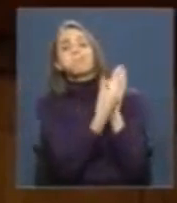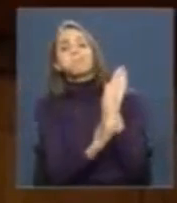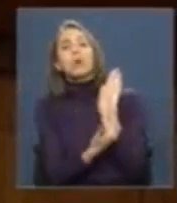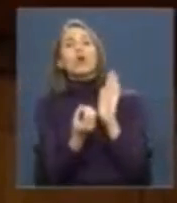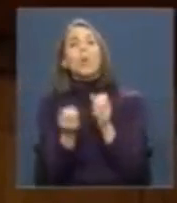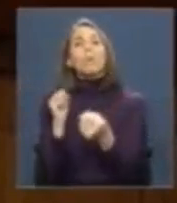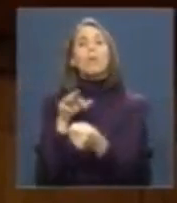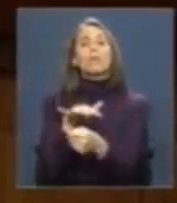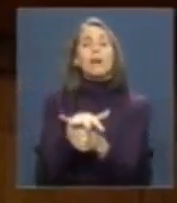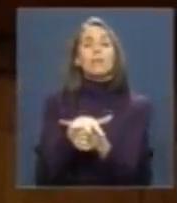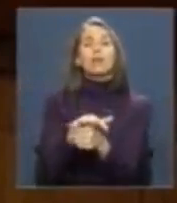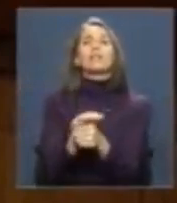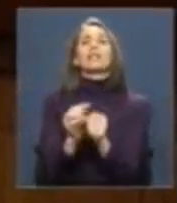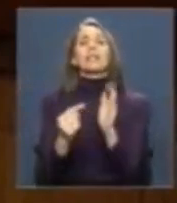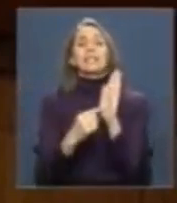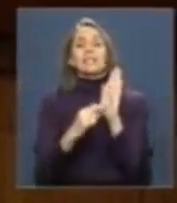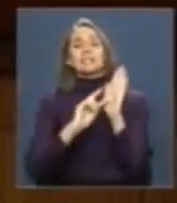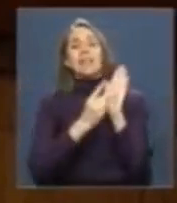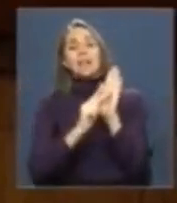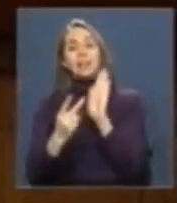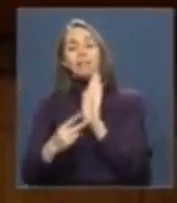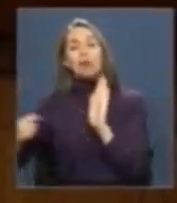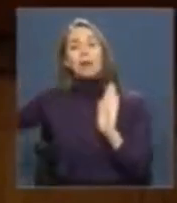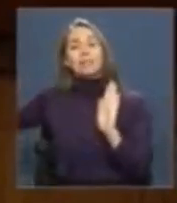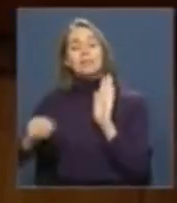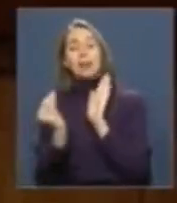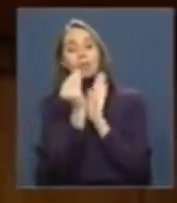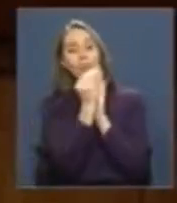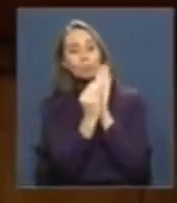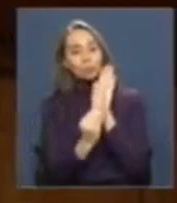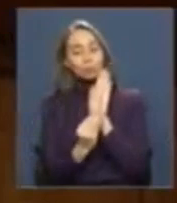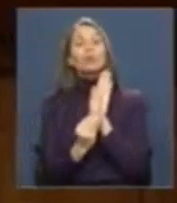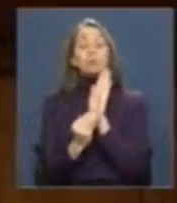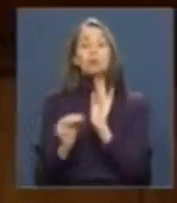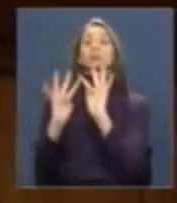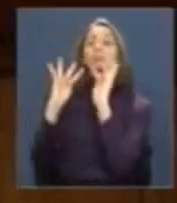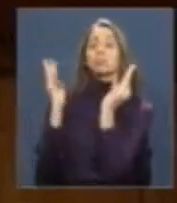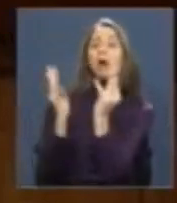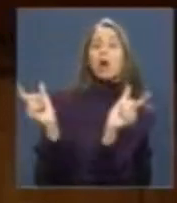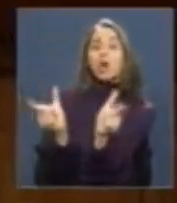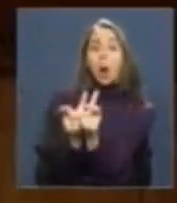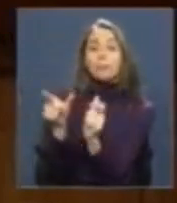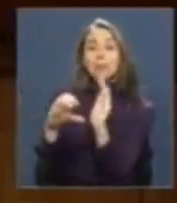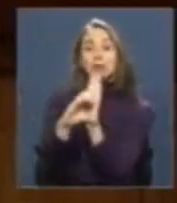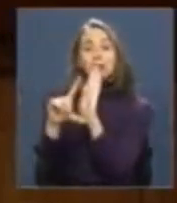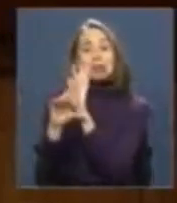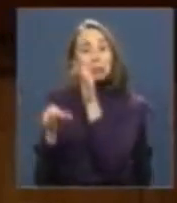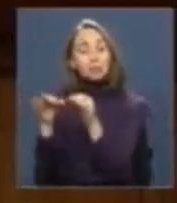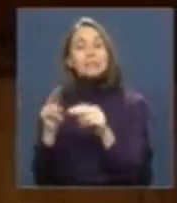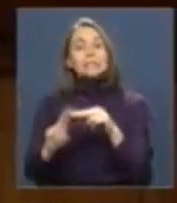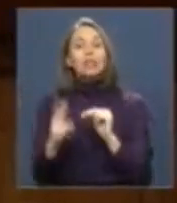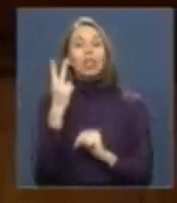las reformas introducidas por el senado la comisión efectuó dos sesiones y